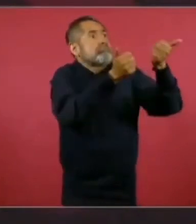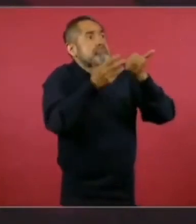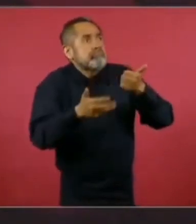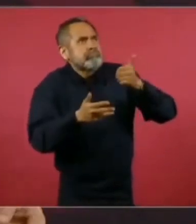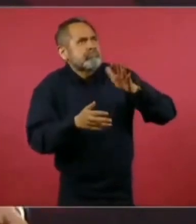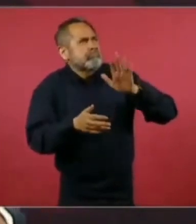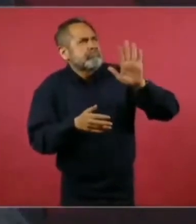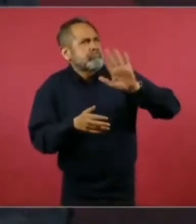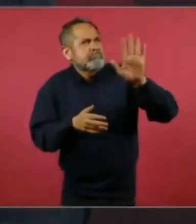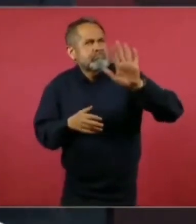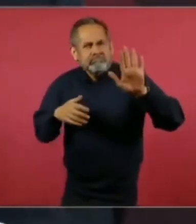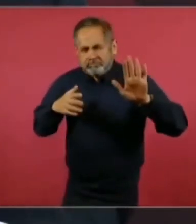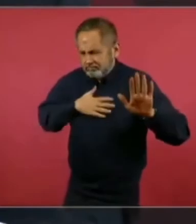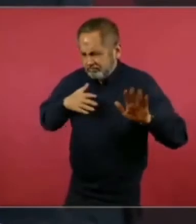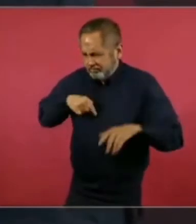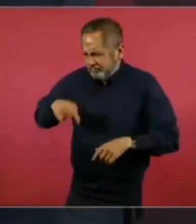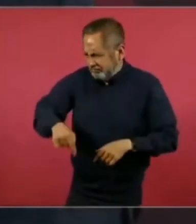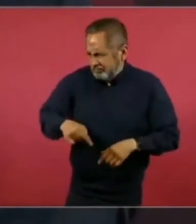balanza comercial